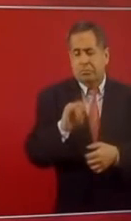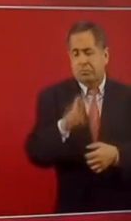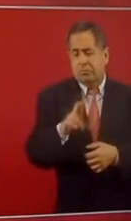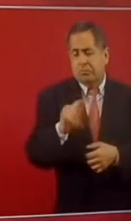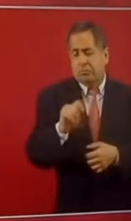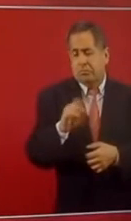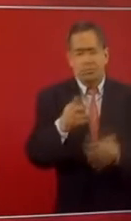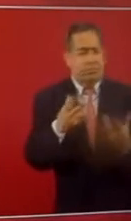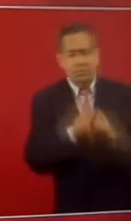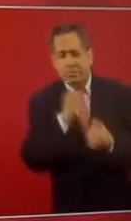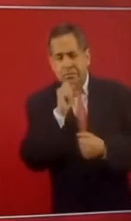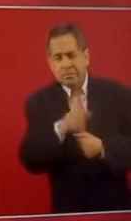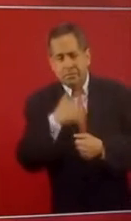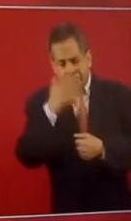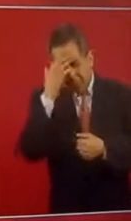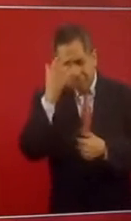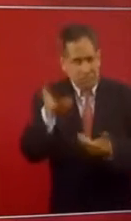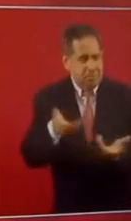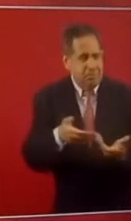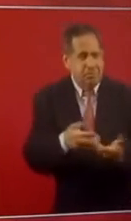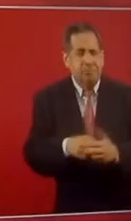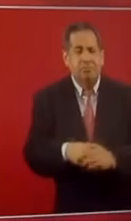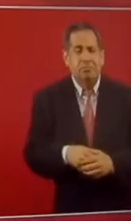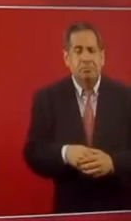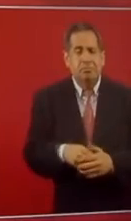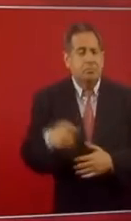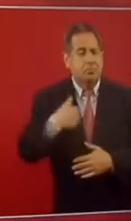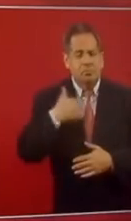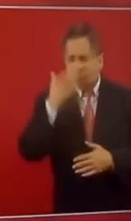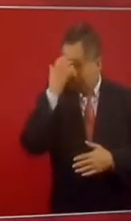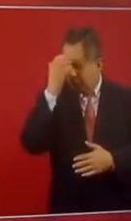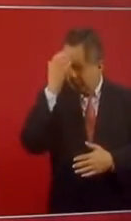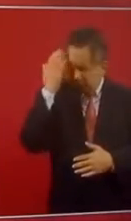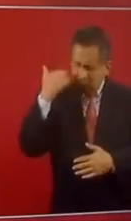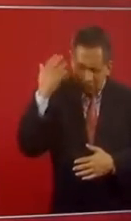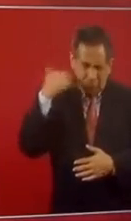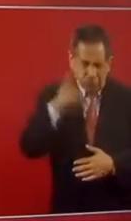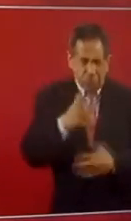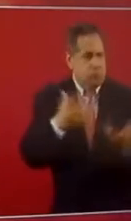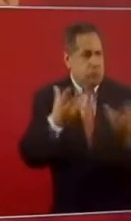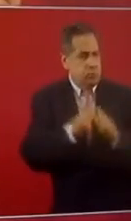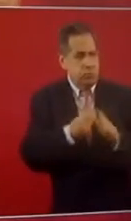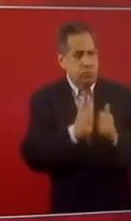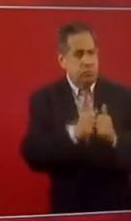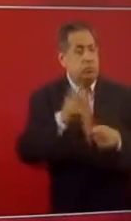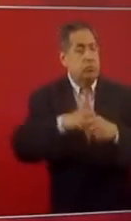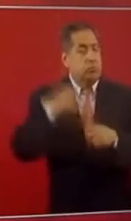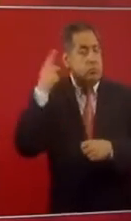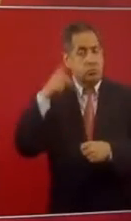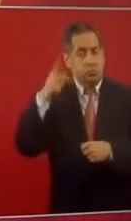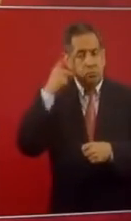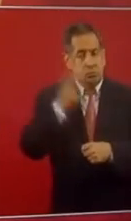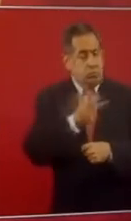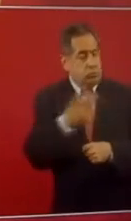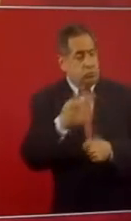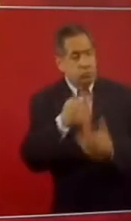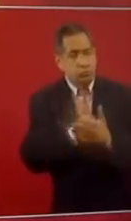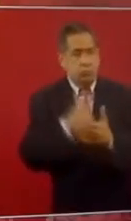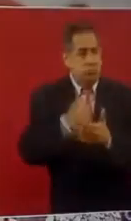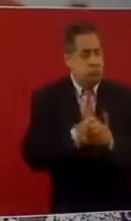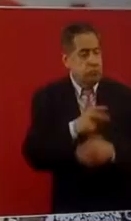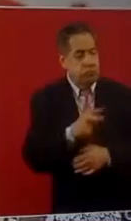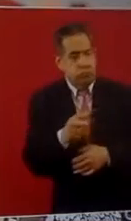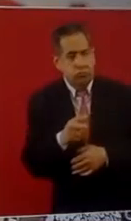de Morelia. Así es, amigos, amigas. Y de hecho era